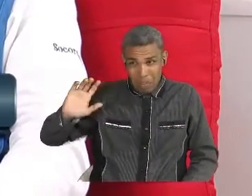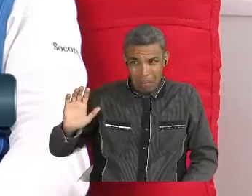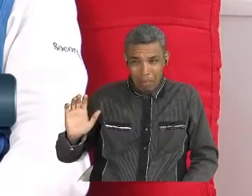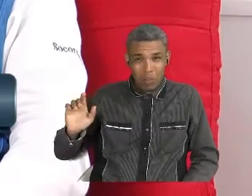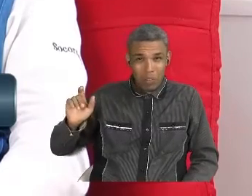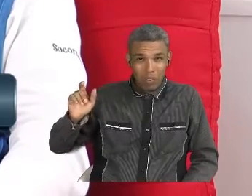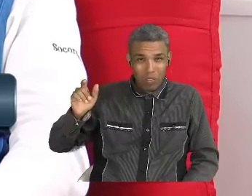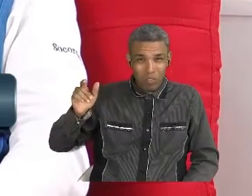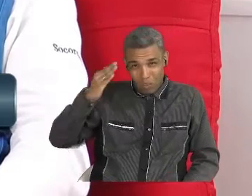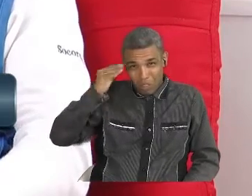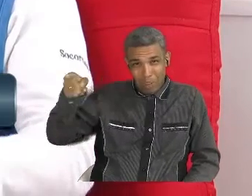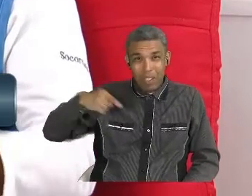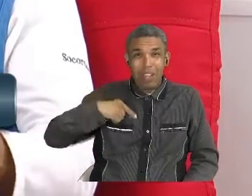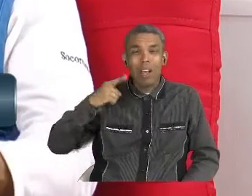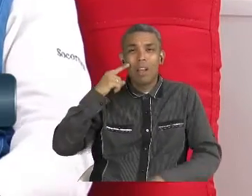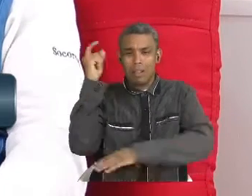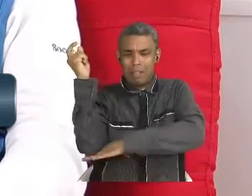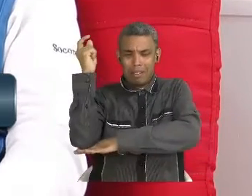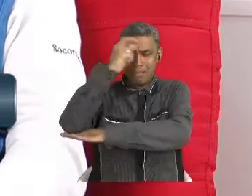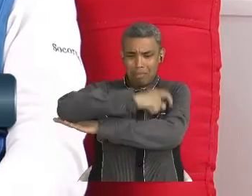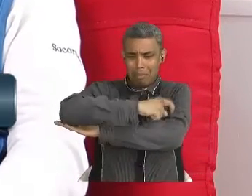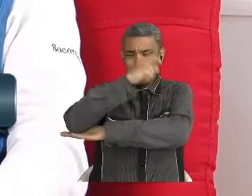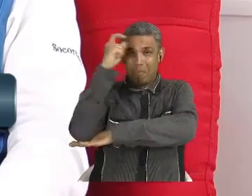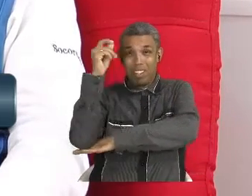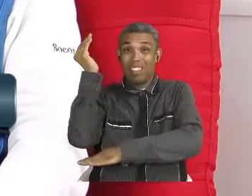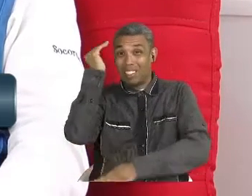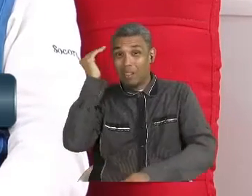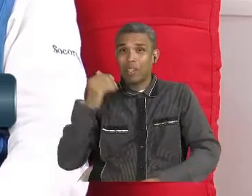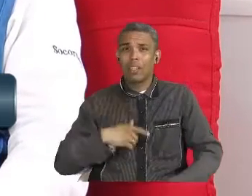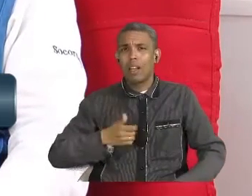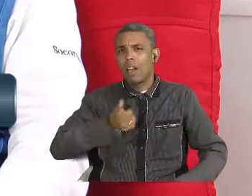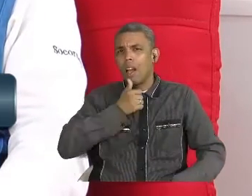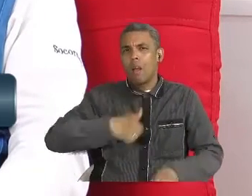entidades locales, empiezan a activarse. Entonces, eso es lo